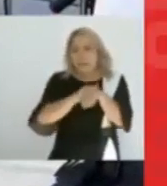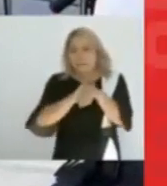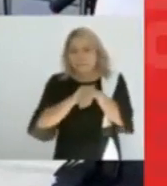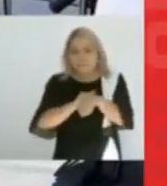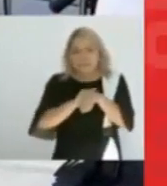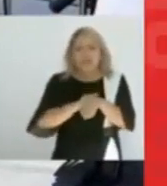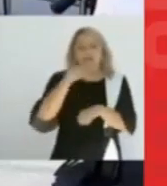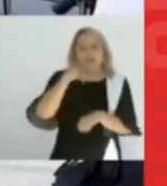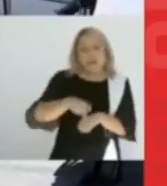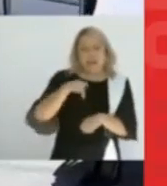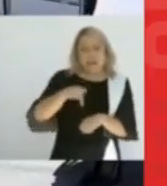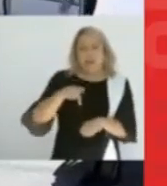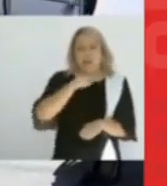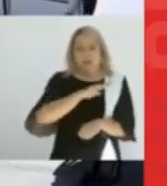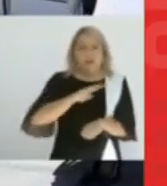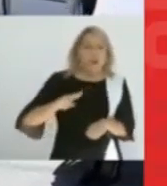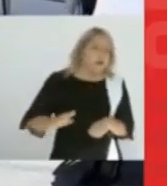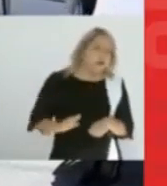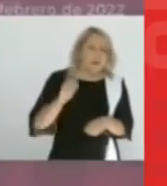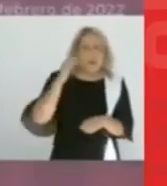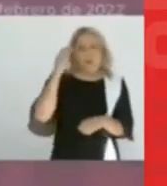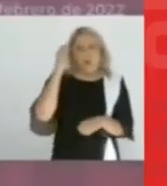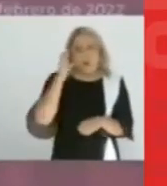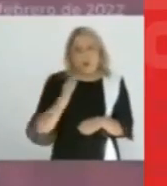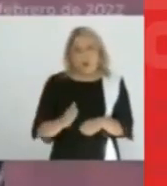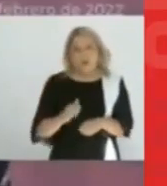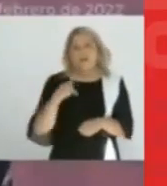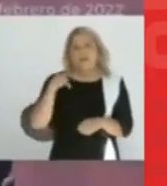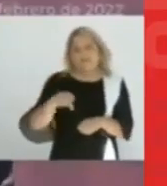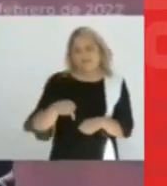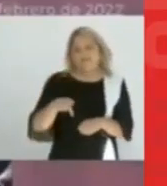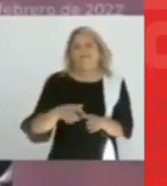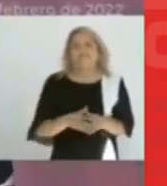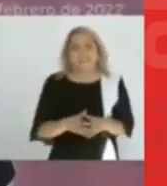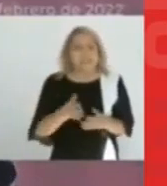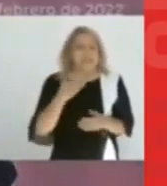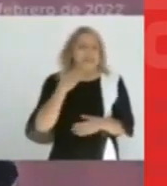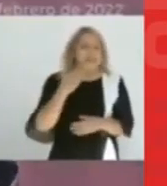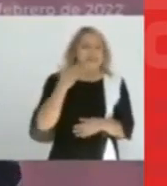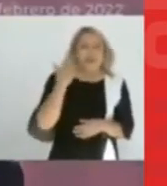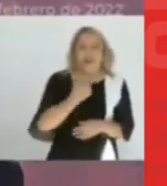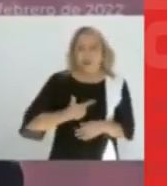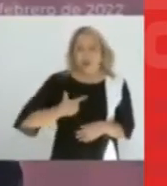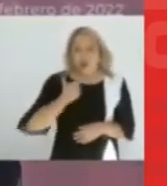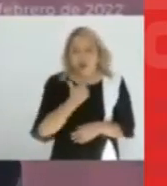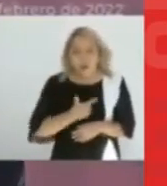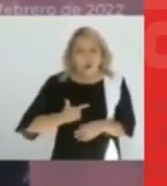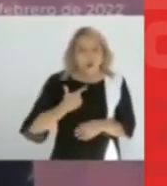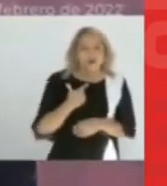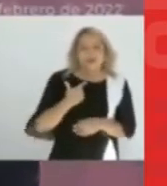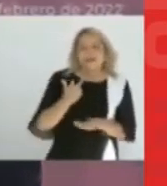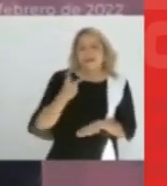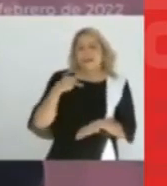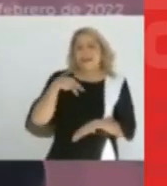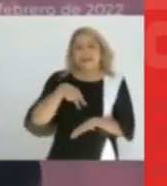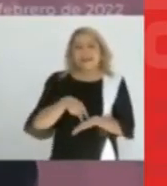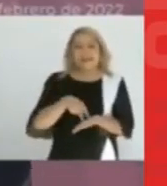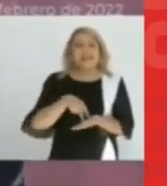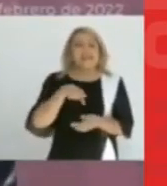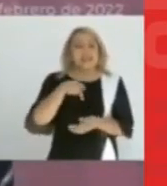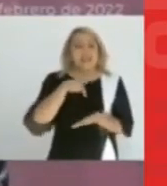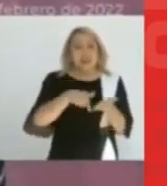amigos de este municipio de cuautepec de hinojosa nos da mucho gusto estar aquí en este